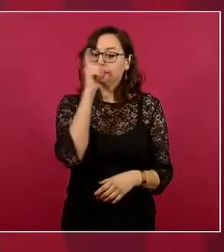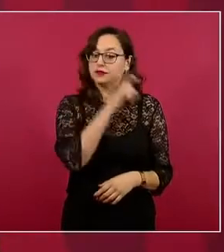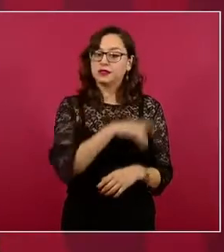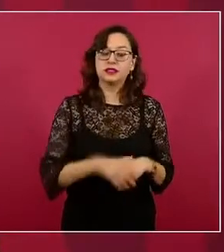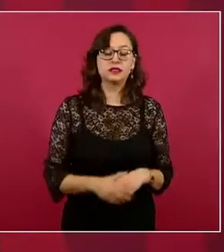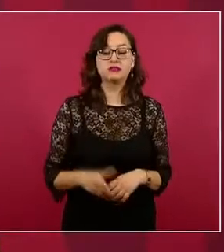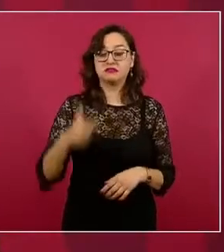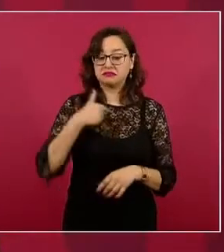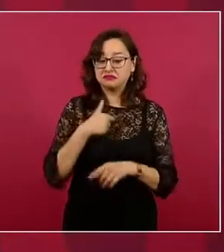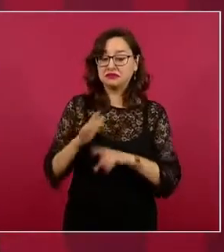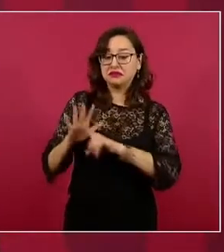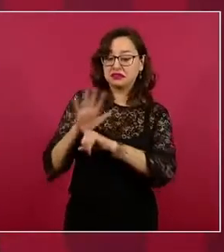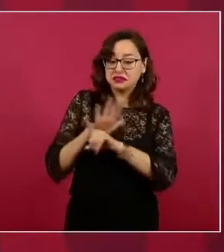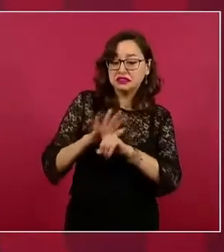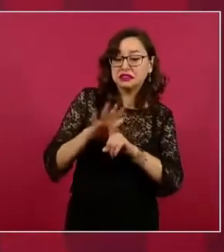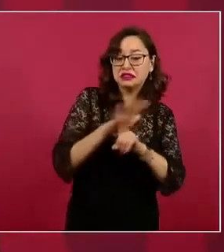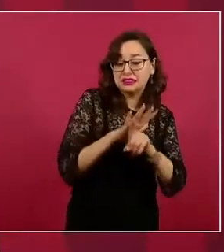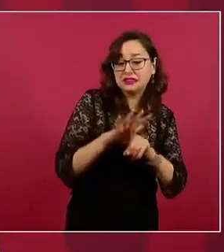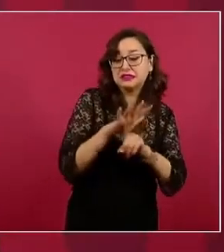a